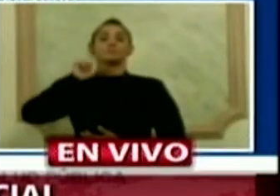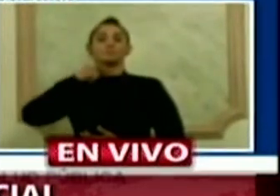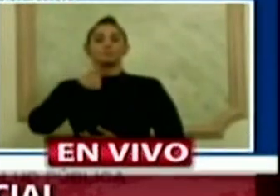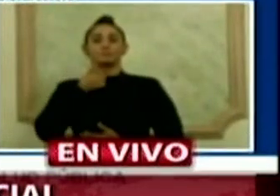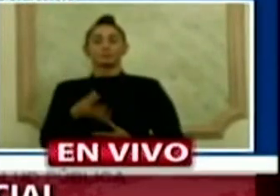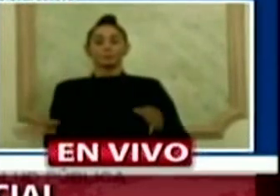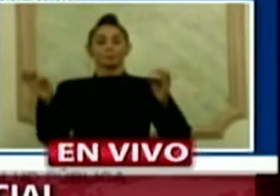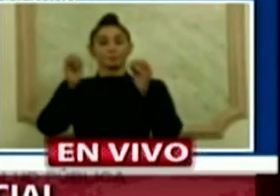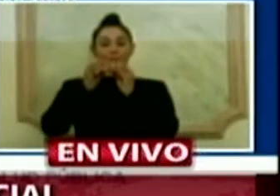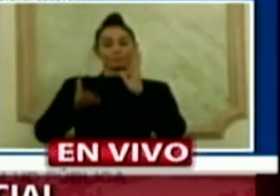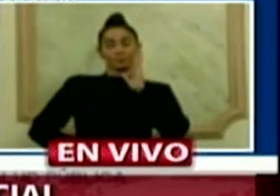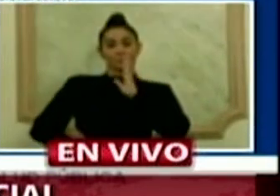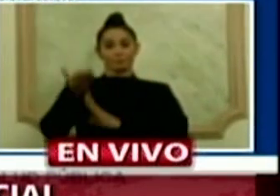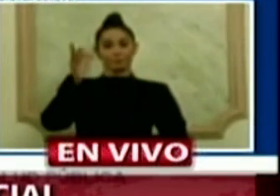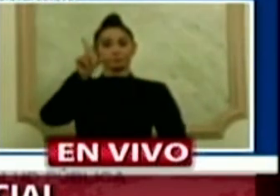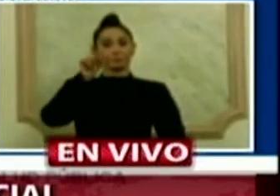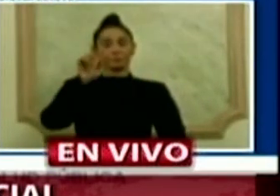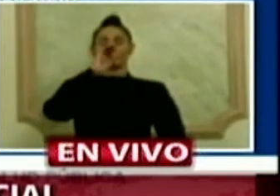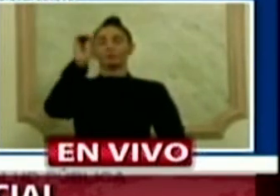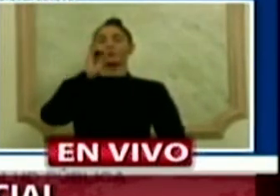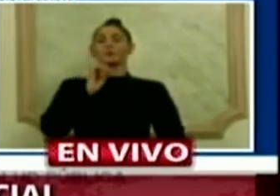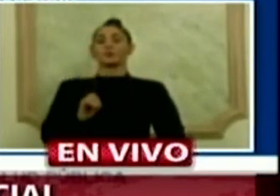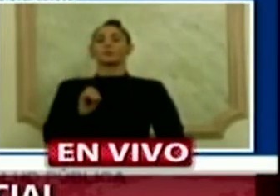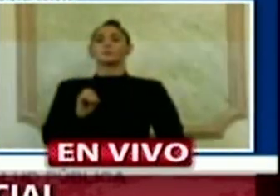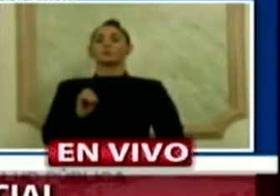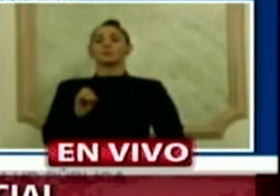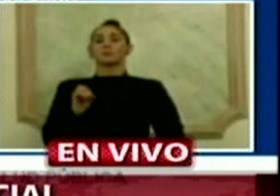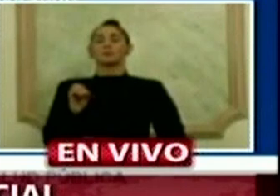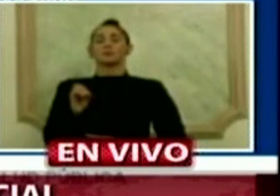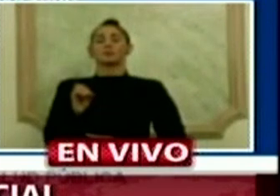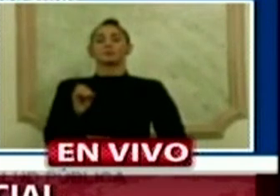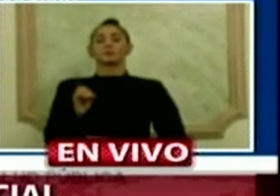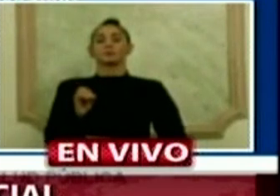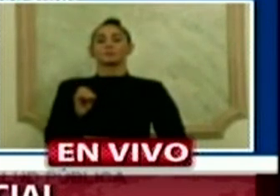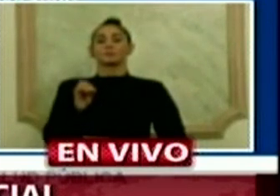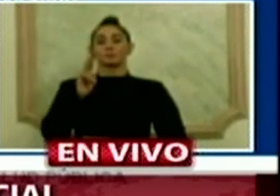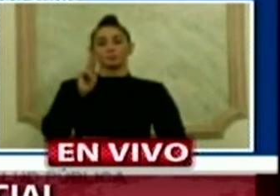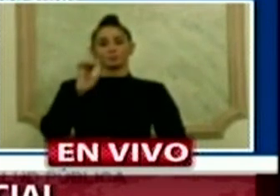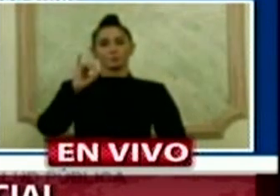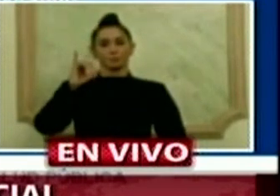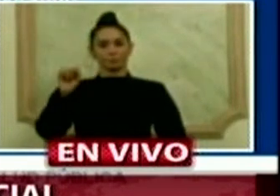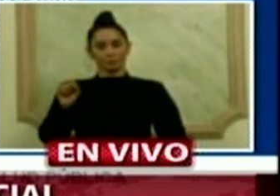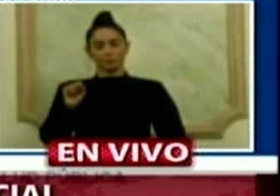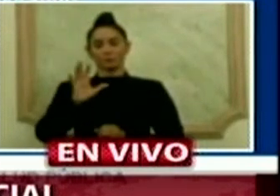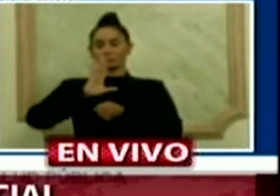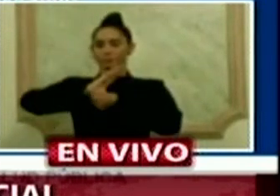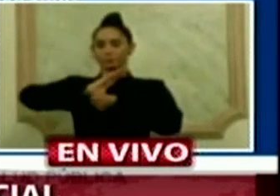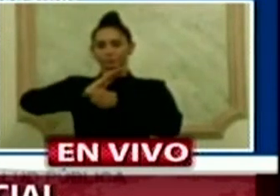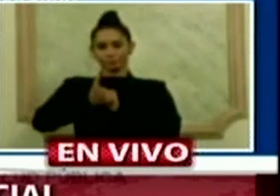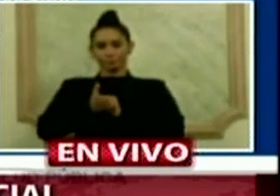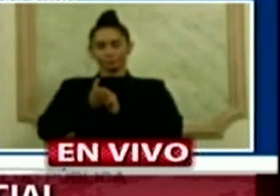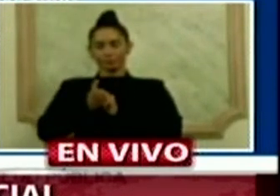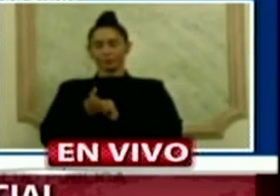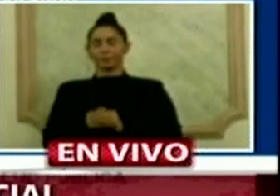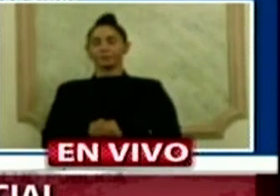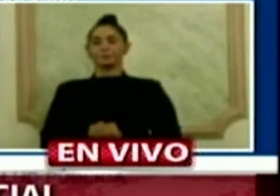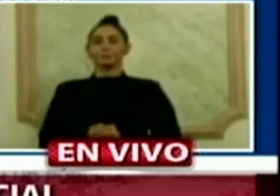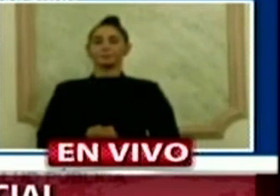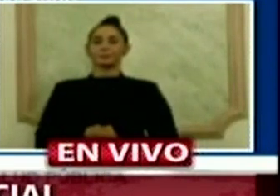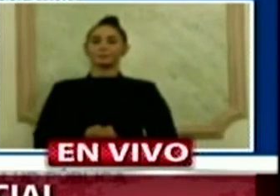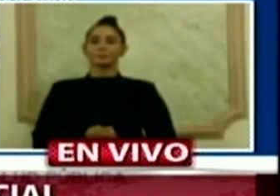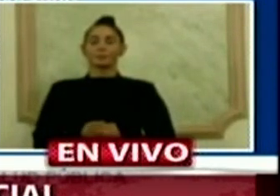un 20% del número de camas disponibles UCI COVID-19. Dependiendo